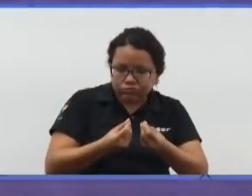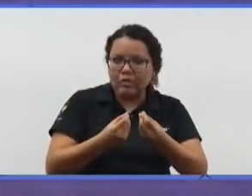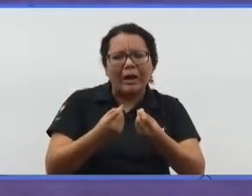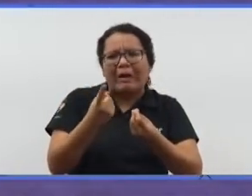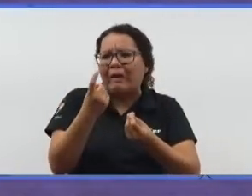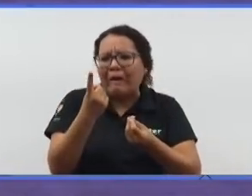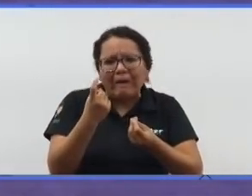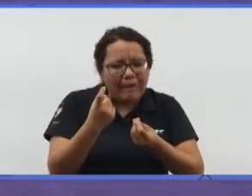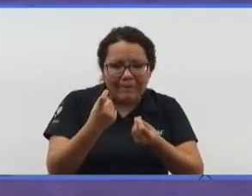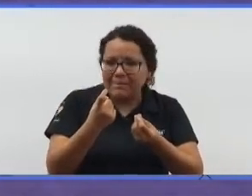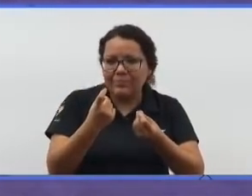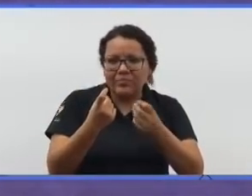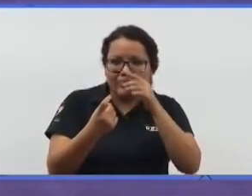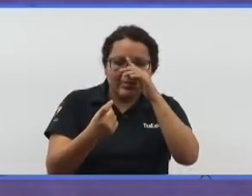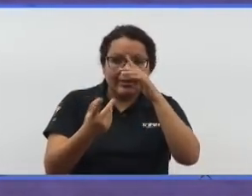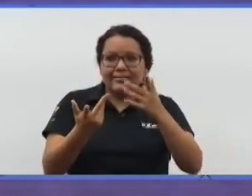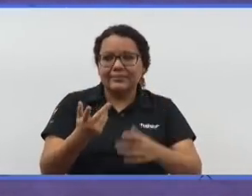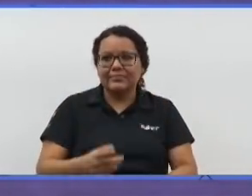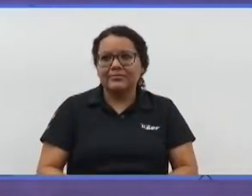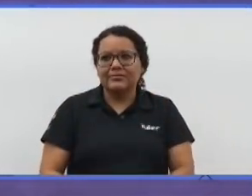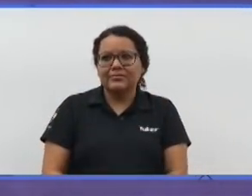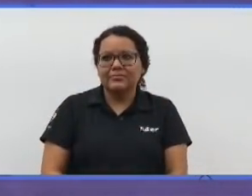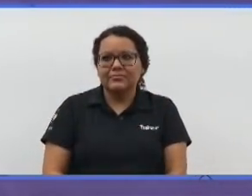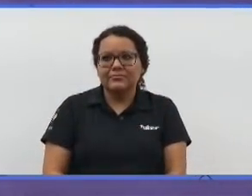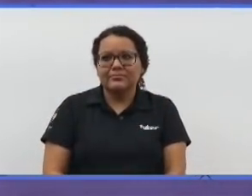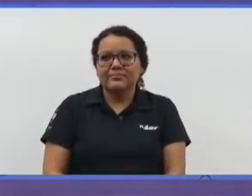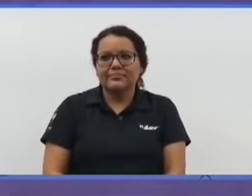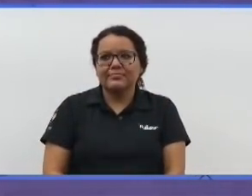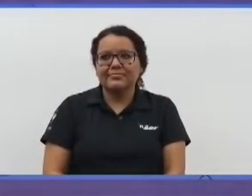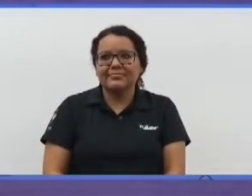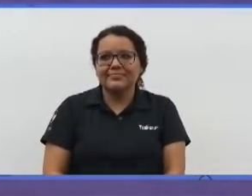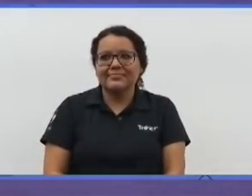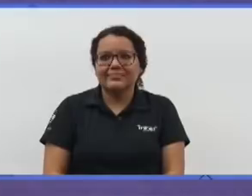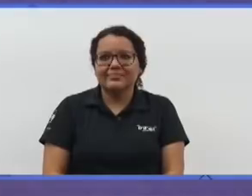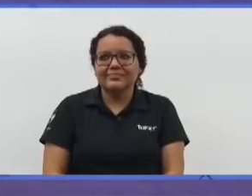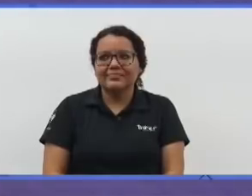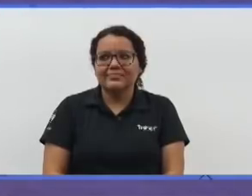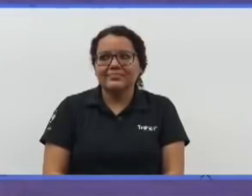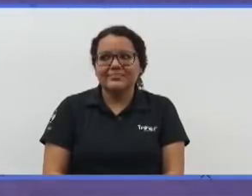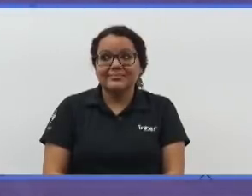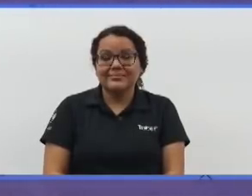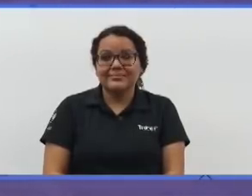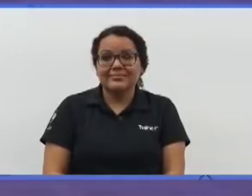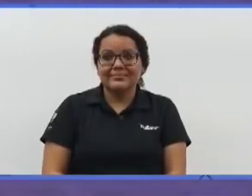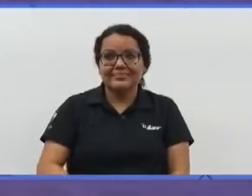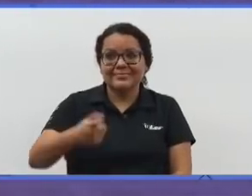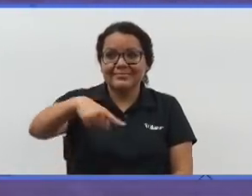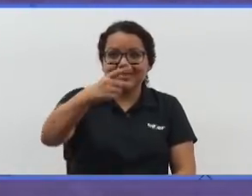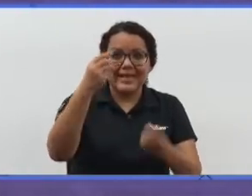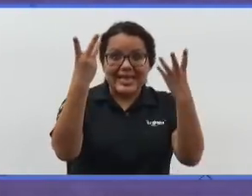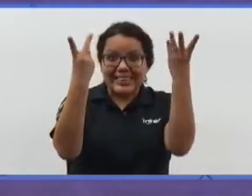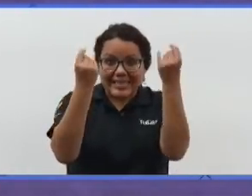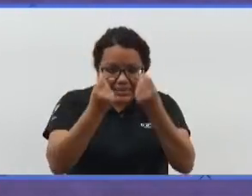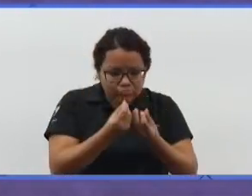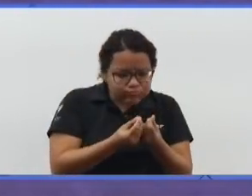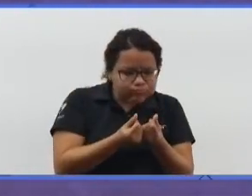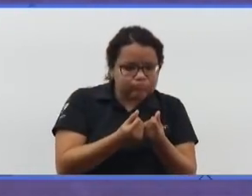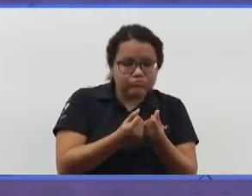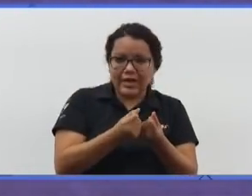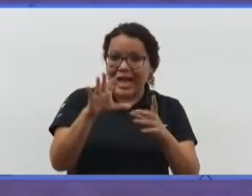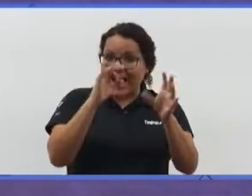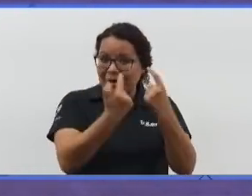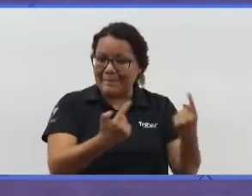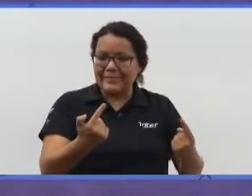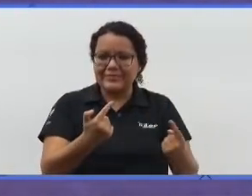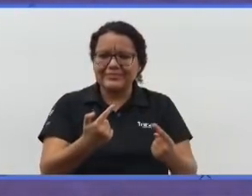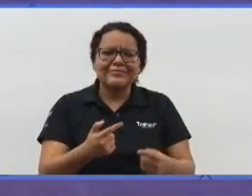el gran vestido de 34 que consiguen un micrófono que sirva por favor he tenido este el presupuesto de un montón de gente tratando de